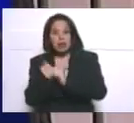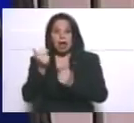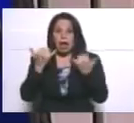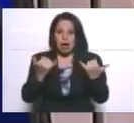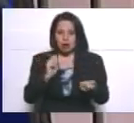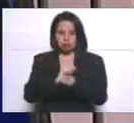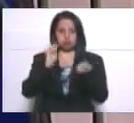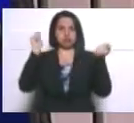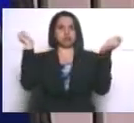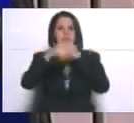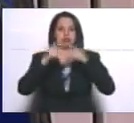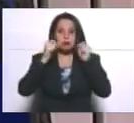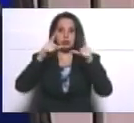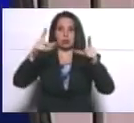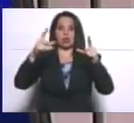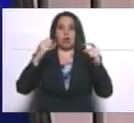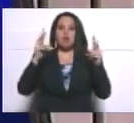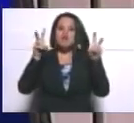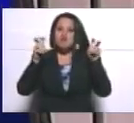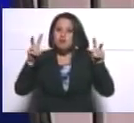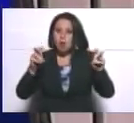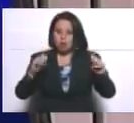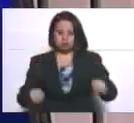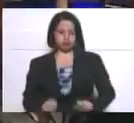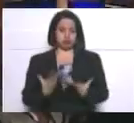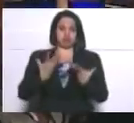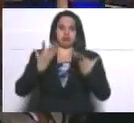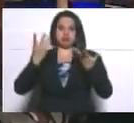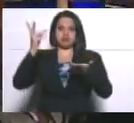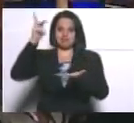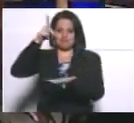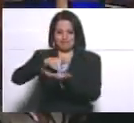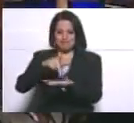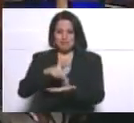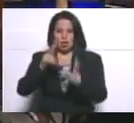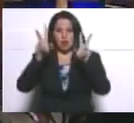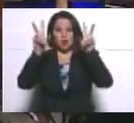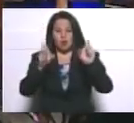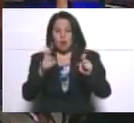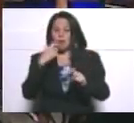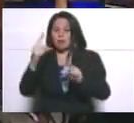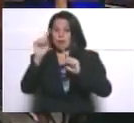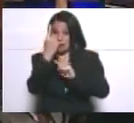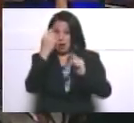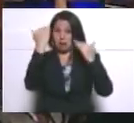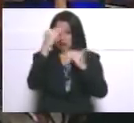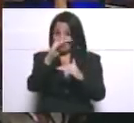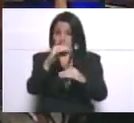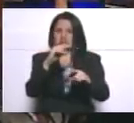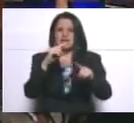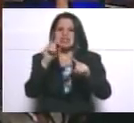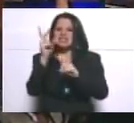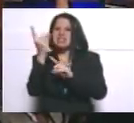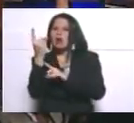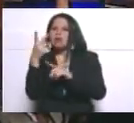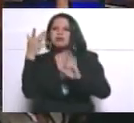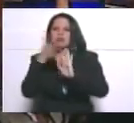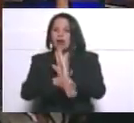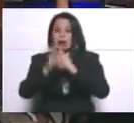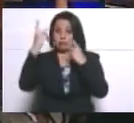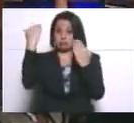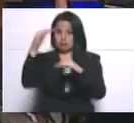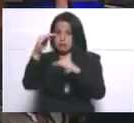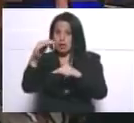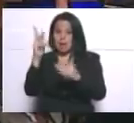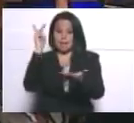92. Hay una nueva esperanza, un renacer del pueblo, primera etapa constituyente, dice, uh-huh, Chávez. La segunda, la